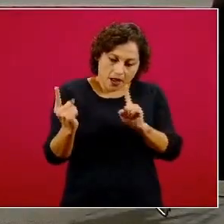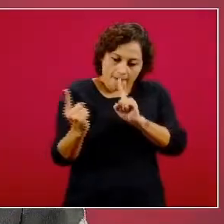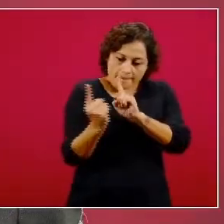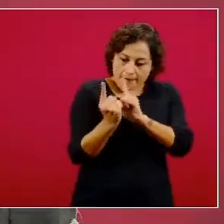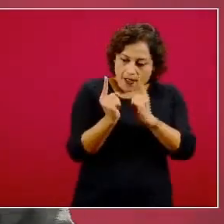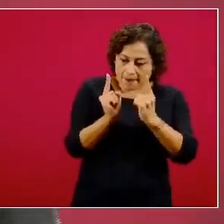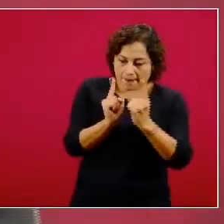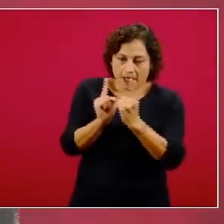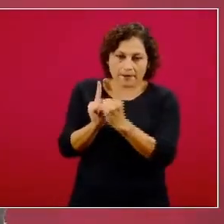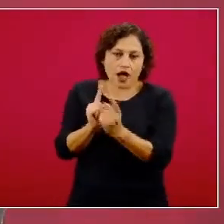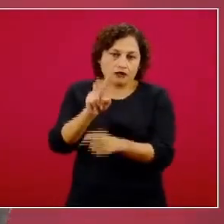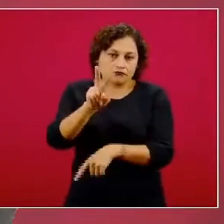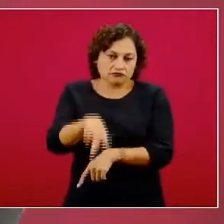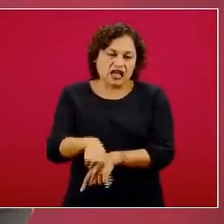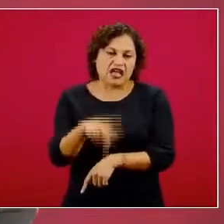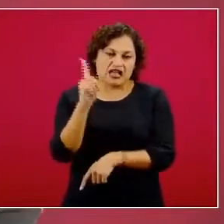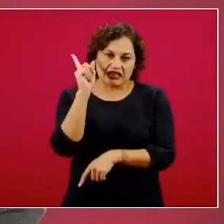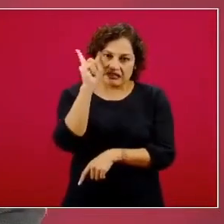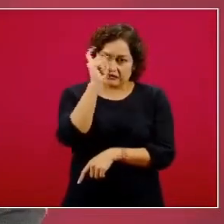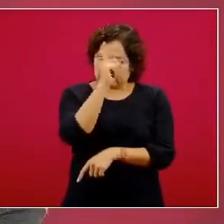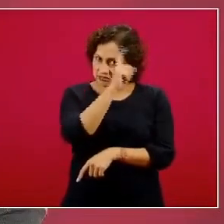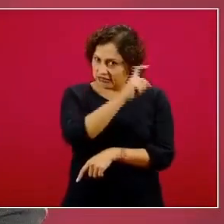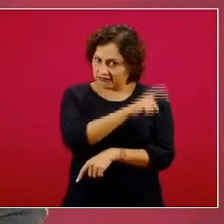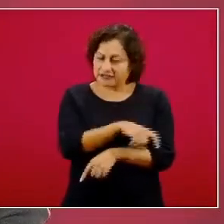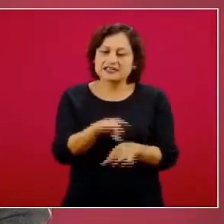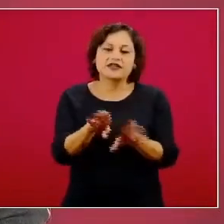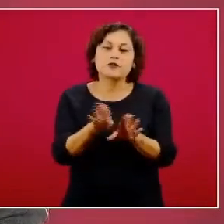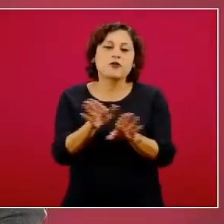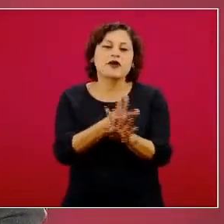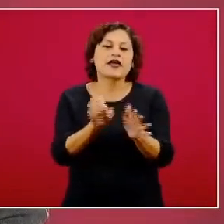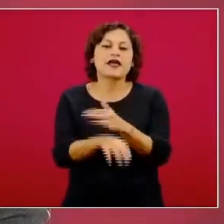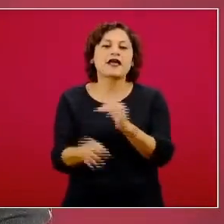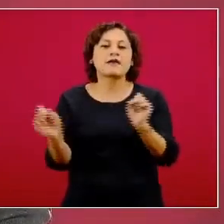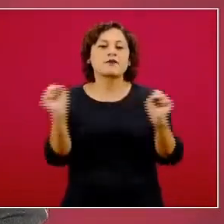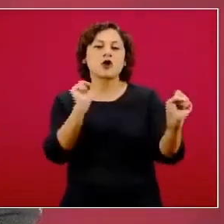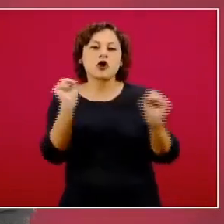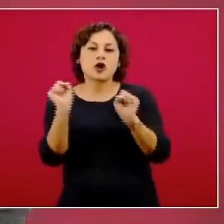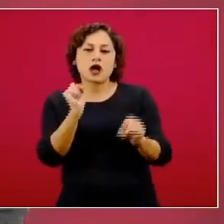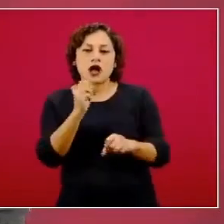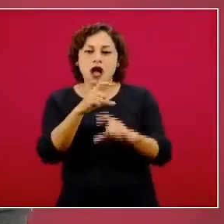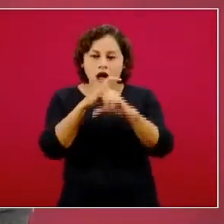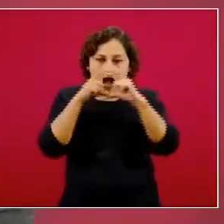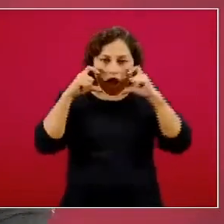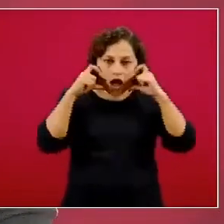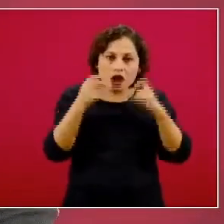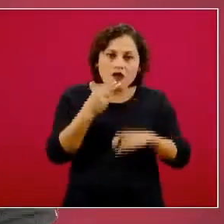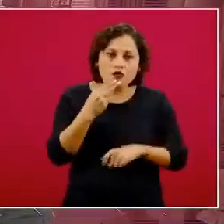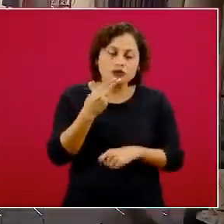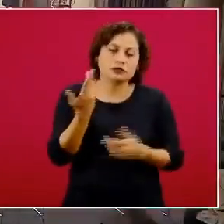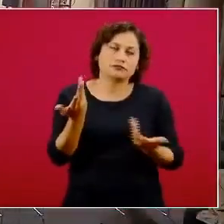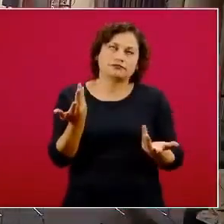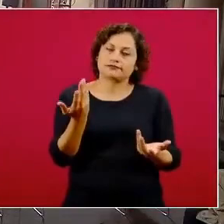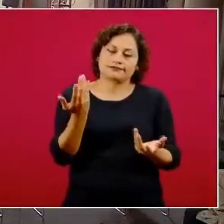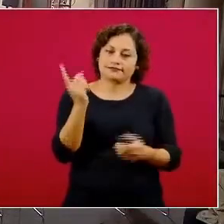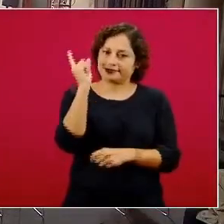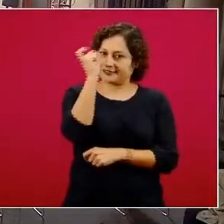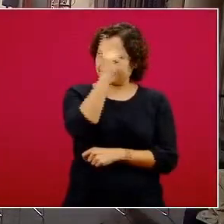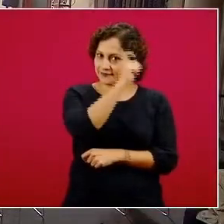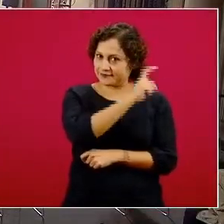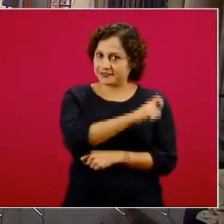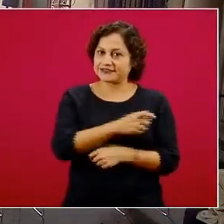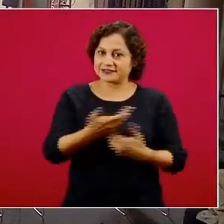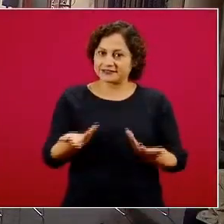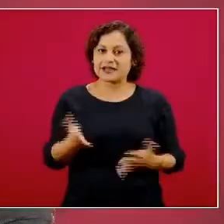Difícilmente se puede correr un maratón con un cubrebocas, ¿no? Bueno, habemos quienes ni